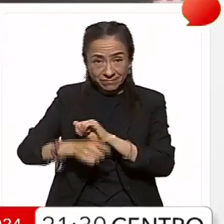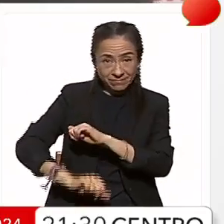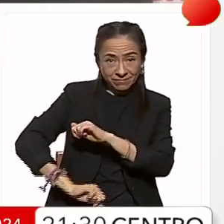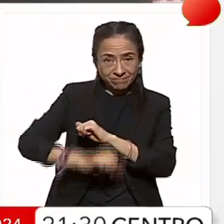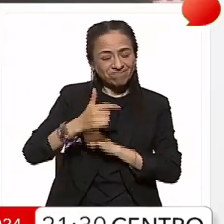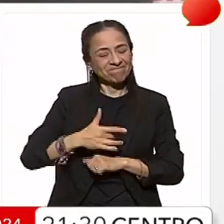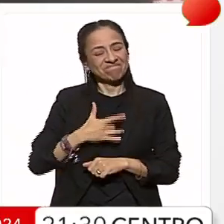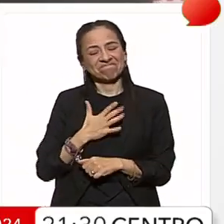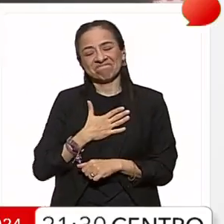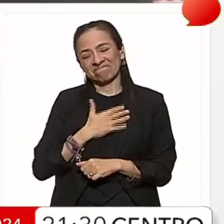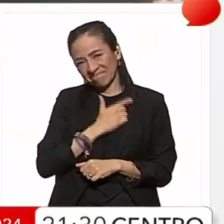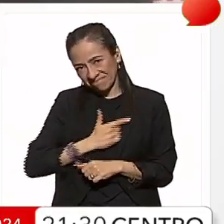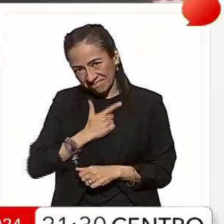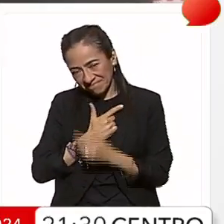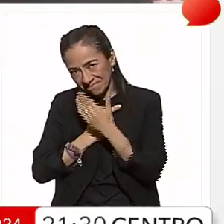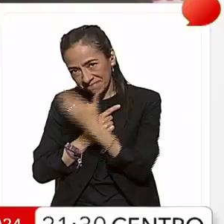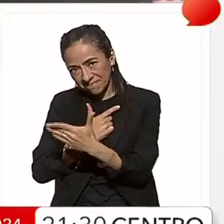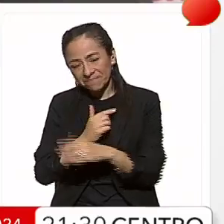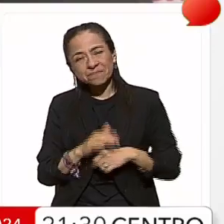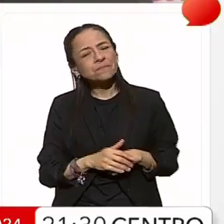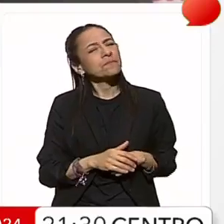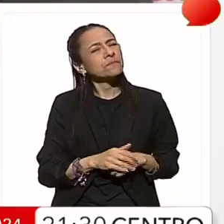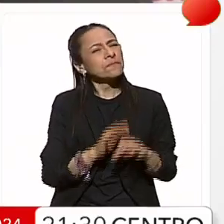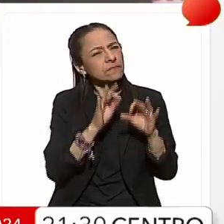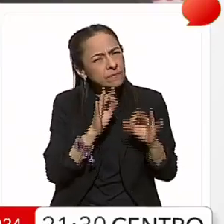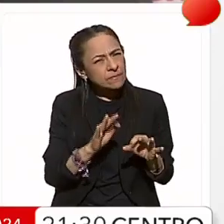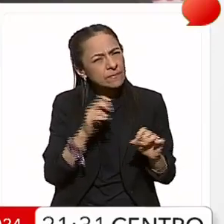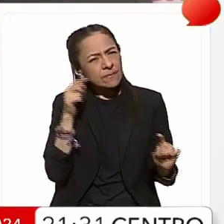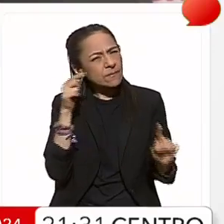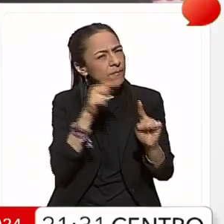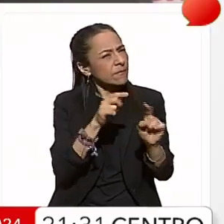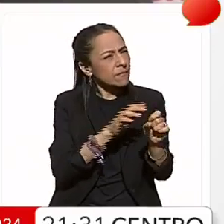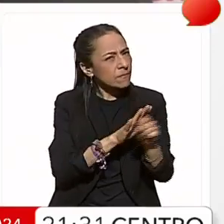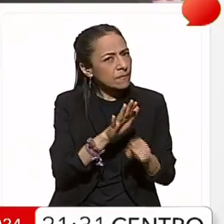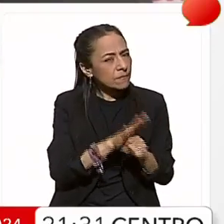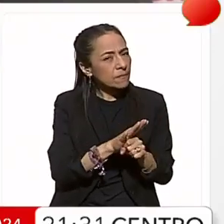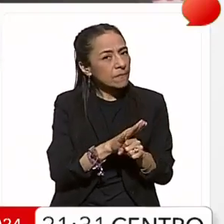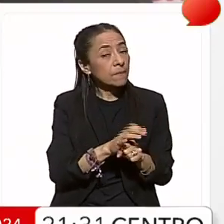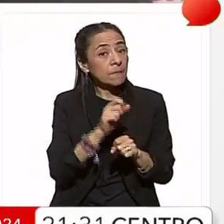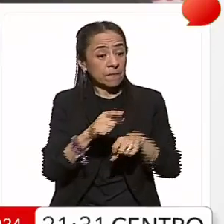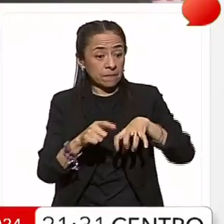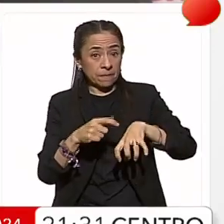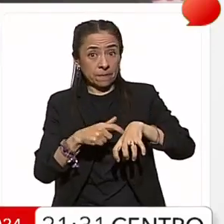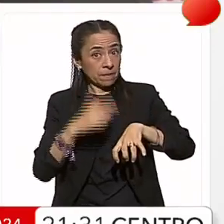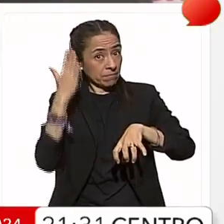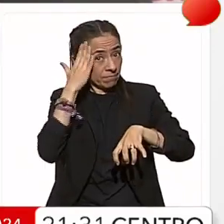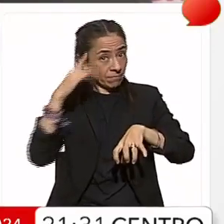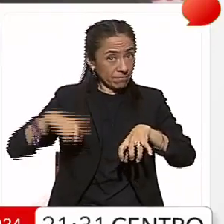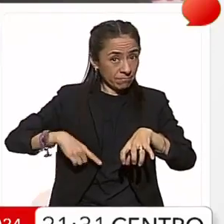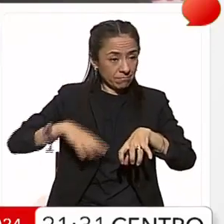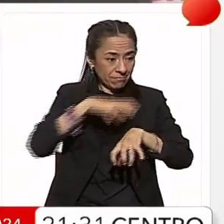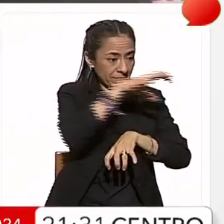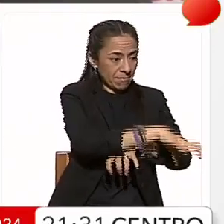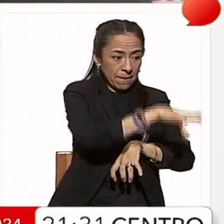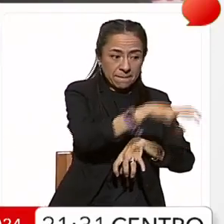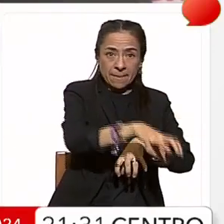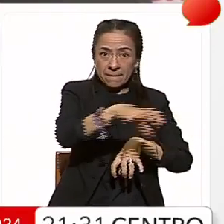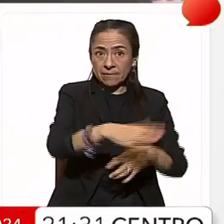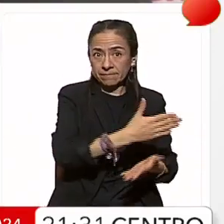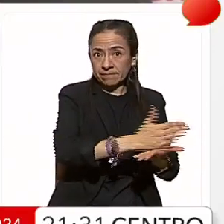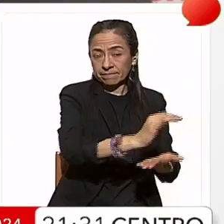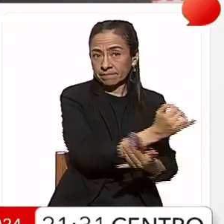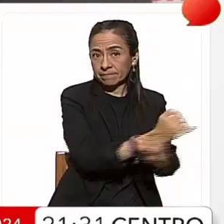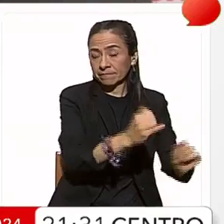Pues vamos con las precisiones. Se trata de 7 órganos autónomos. Se habla de que no desaparecen